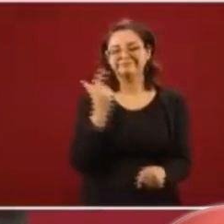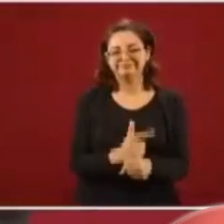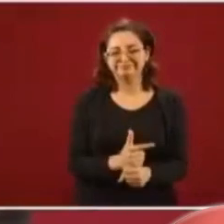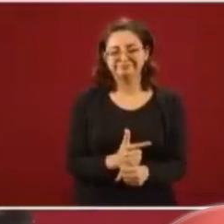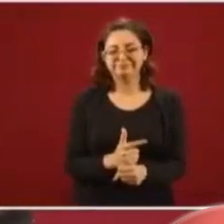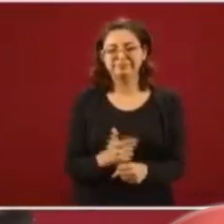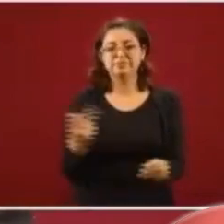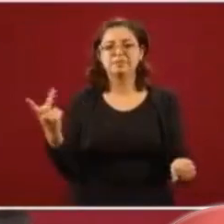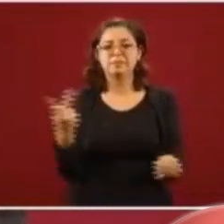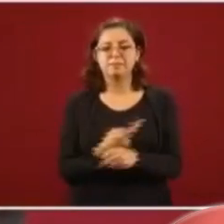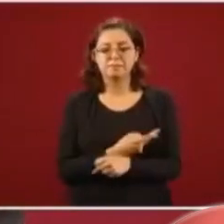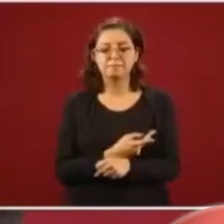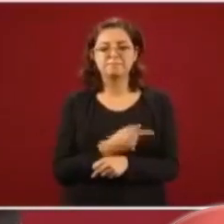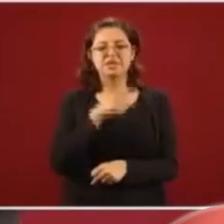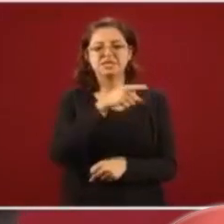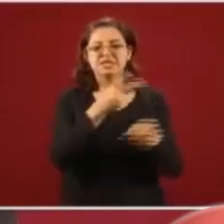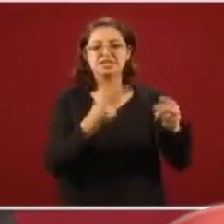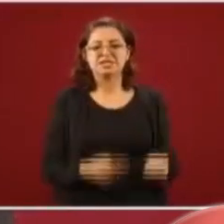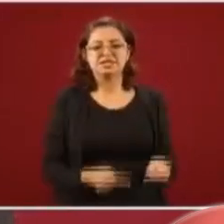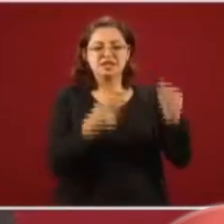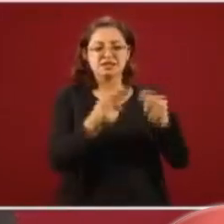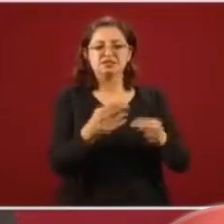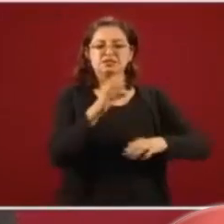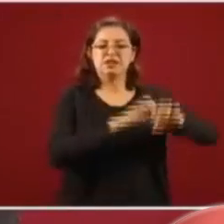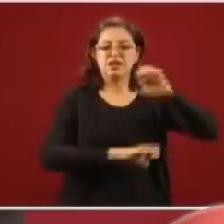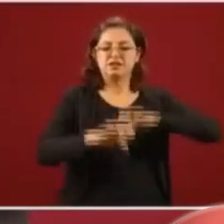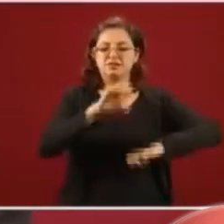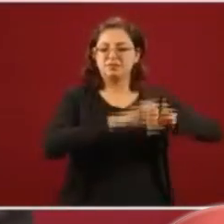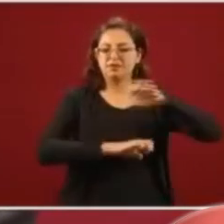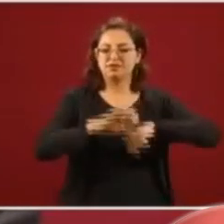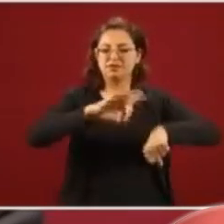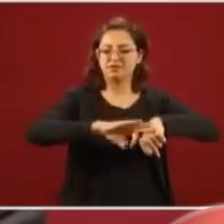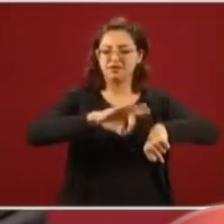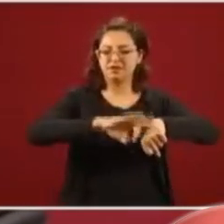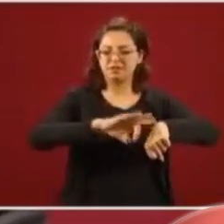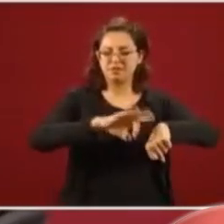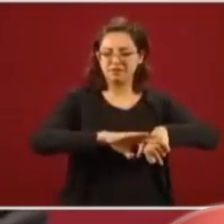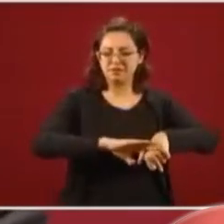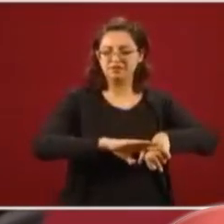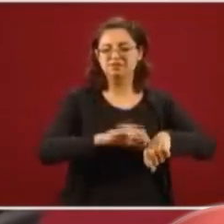de intermediarios de la industria farmacéutica, y aquí quiero